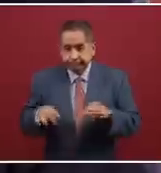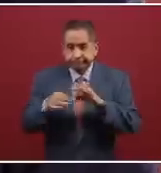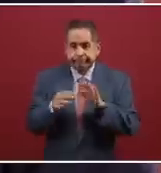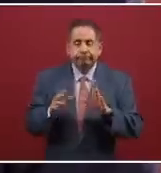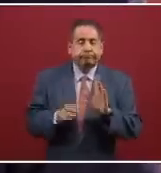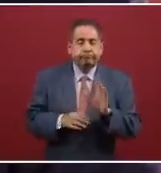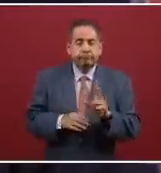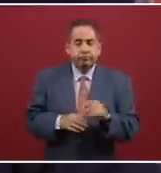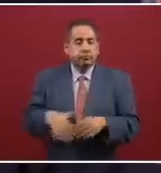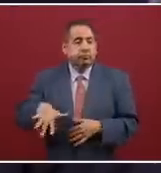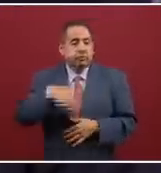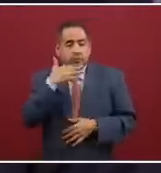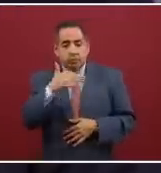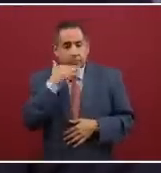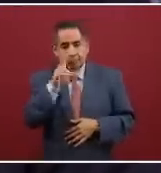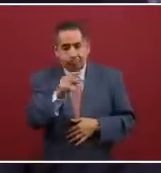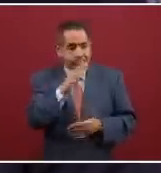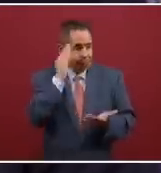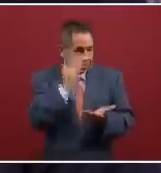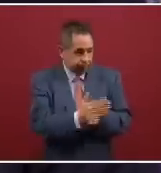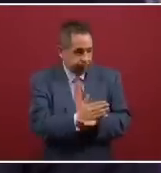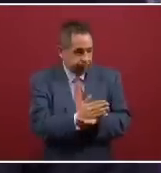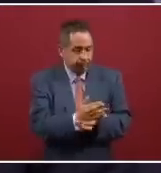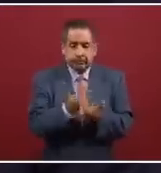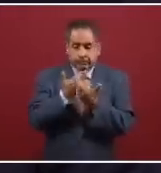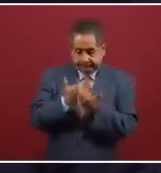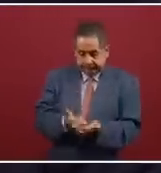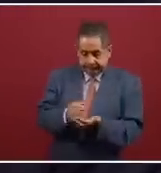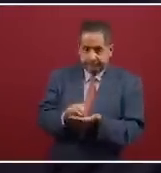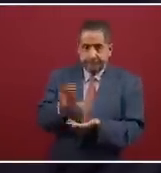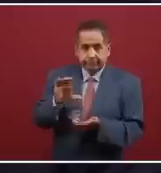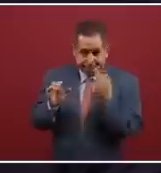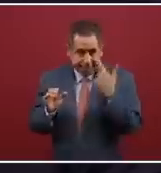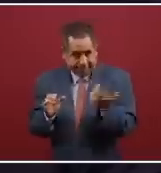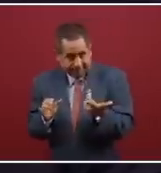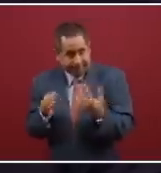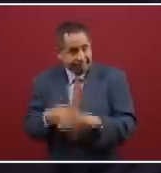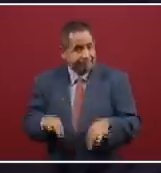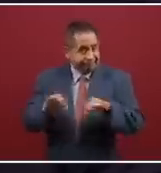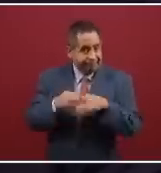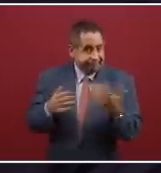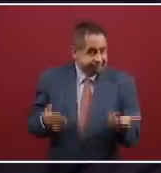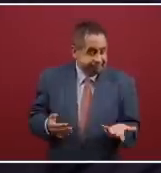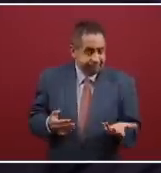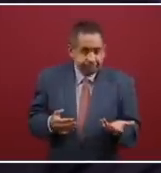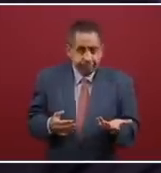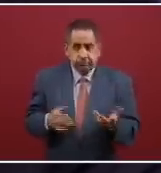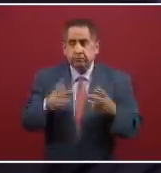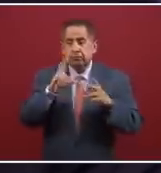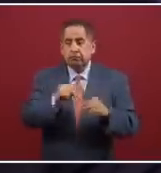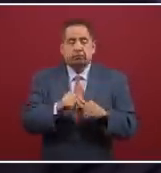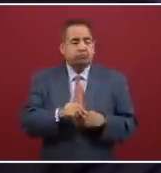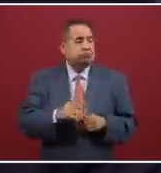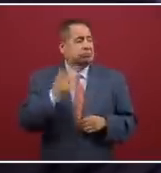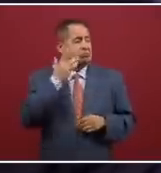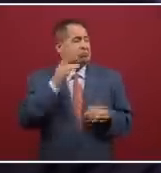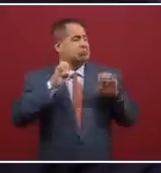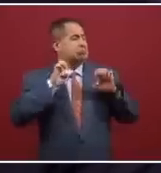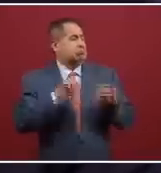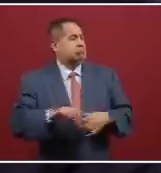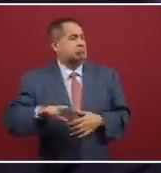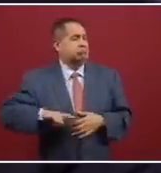no permitir la corrupción miren la importancia de no permitir los lujos en el